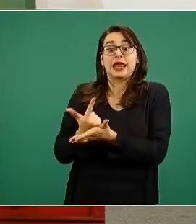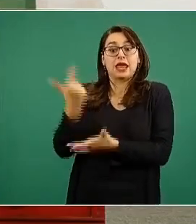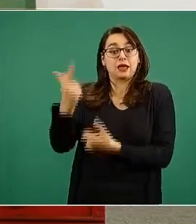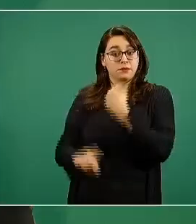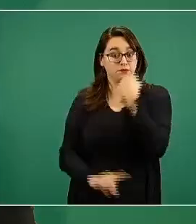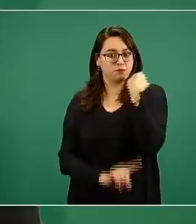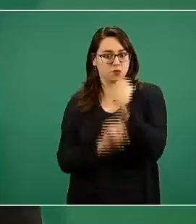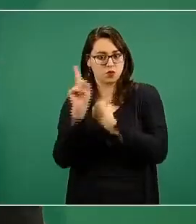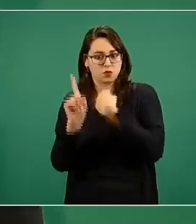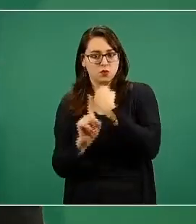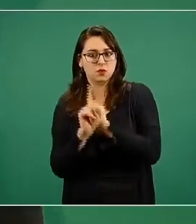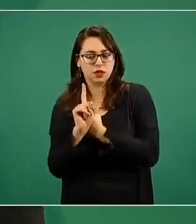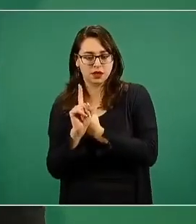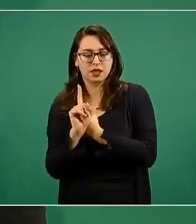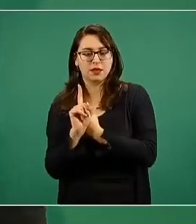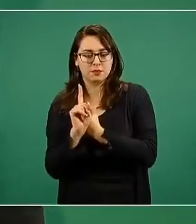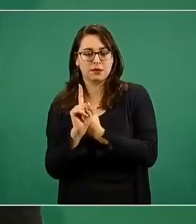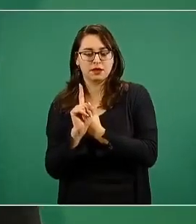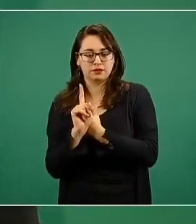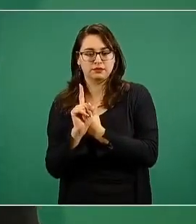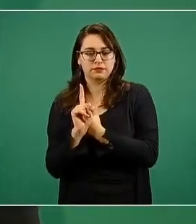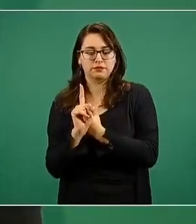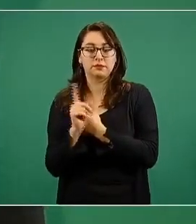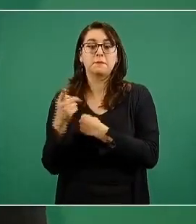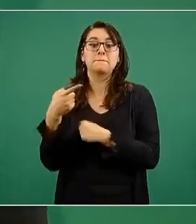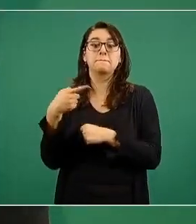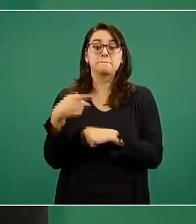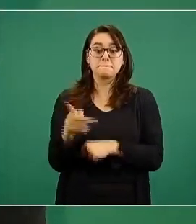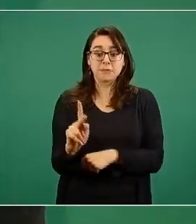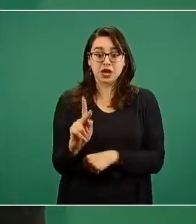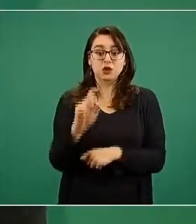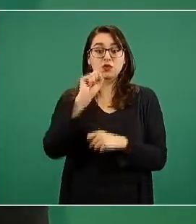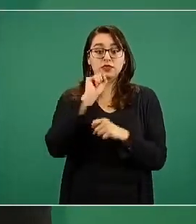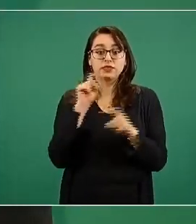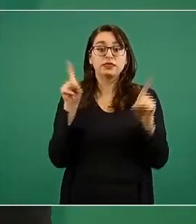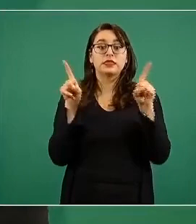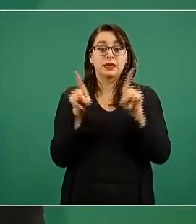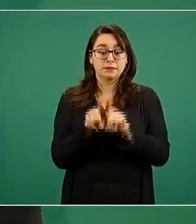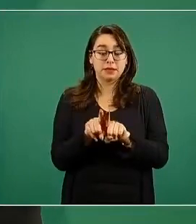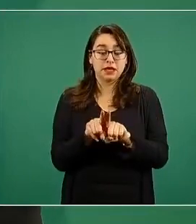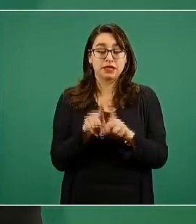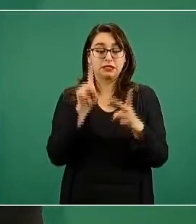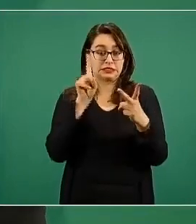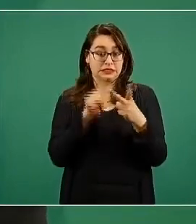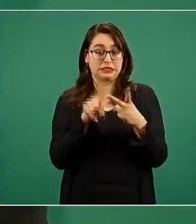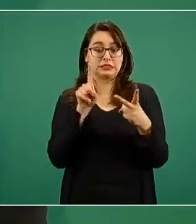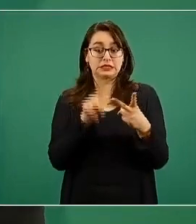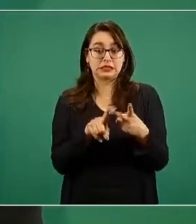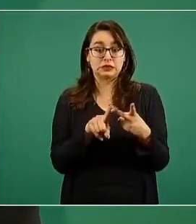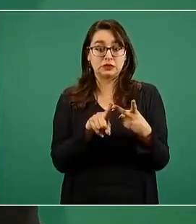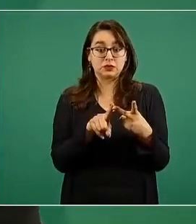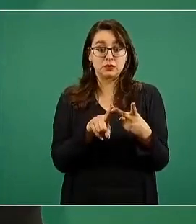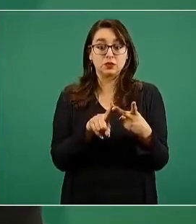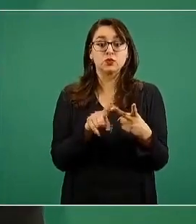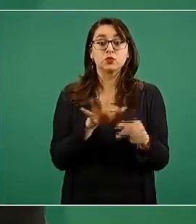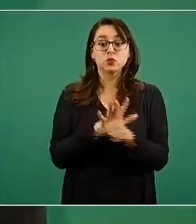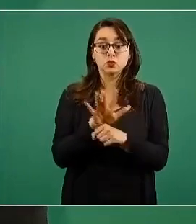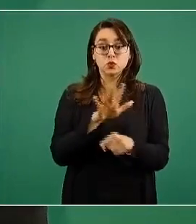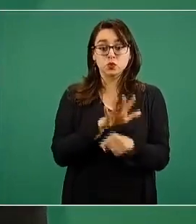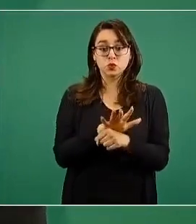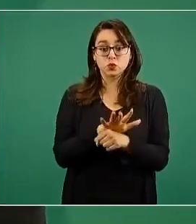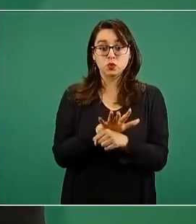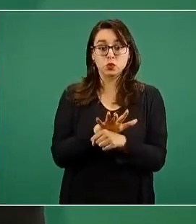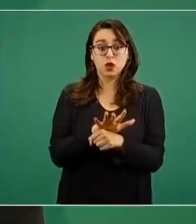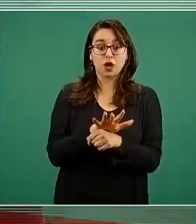esta vacuna, por ejemplo. Pero además, la otra gran diferencia es la meta y la